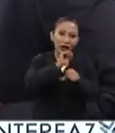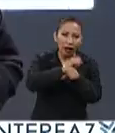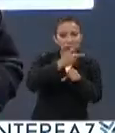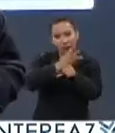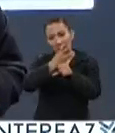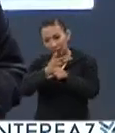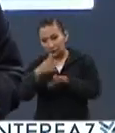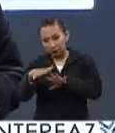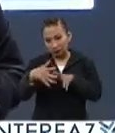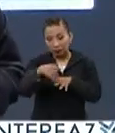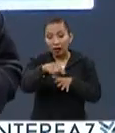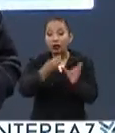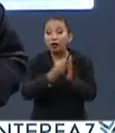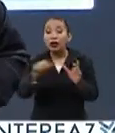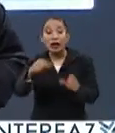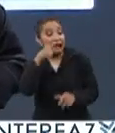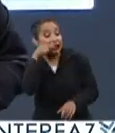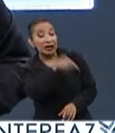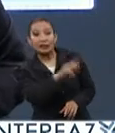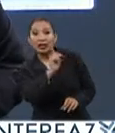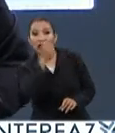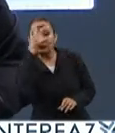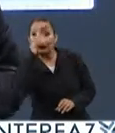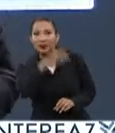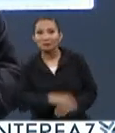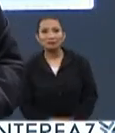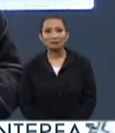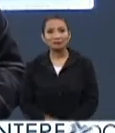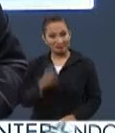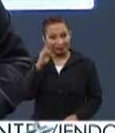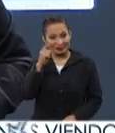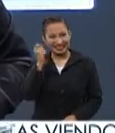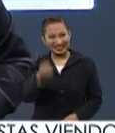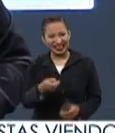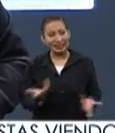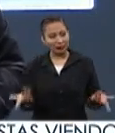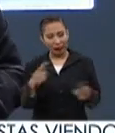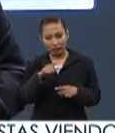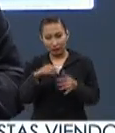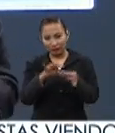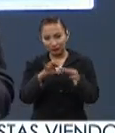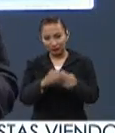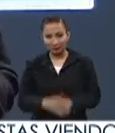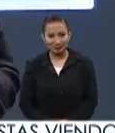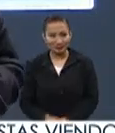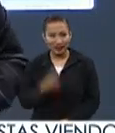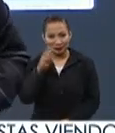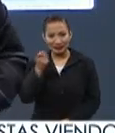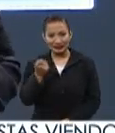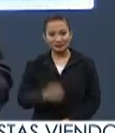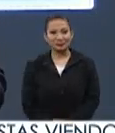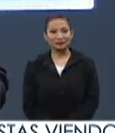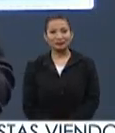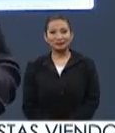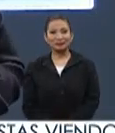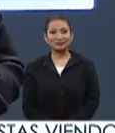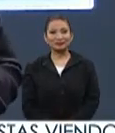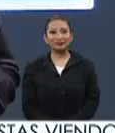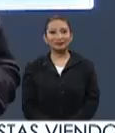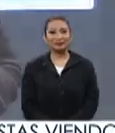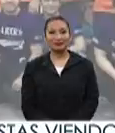de preparatoria, sobre la tecnología y la ciencia. Pues vamos a hablar un poquito de esto y ahorita lo platicamos. Perfecto, Manuel. Vamos a ver este reportaje.